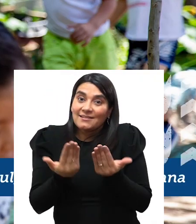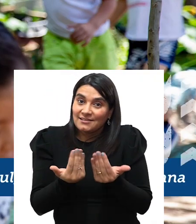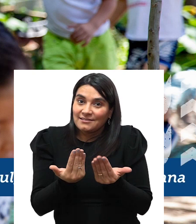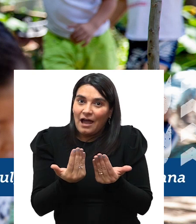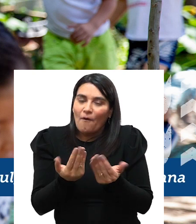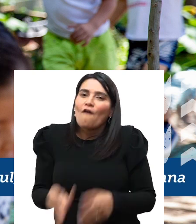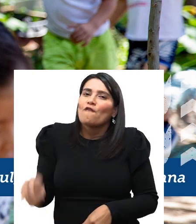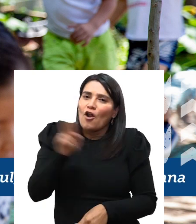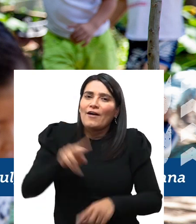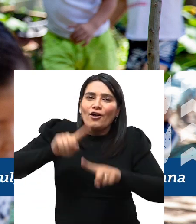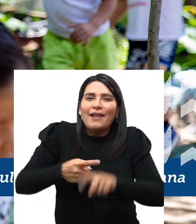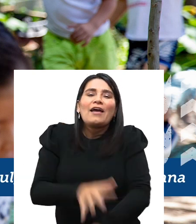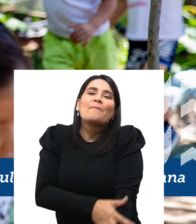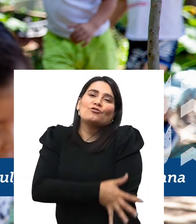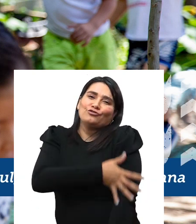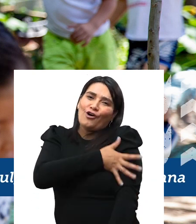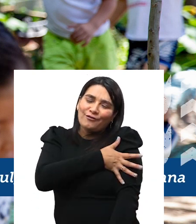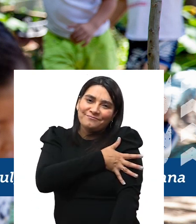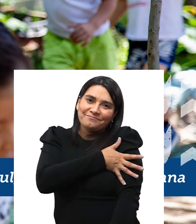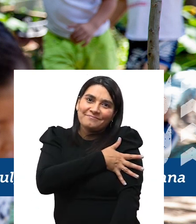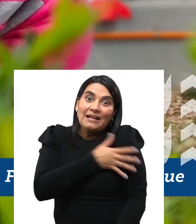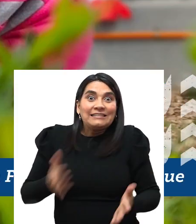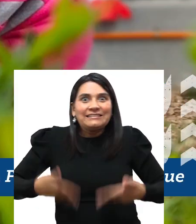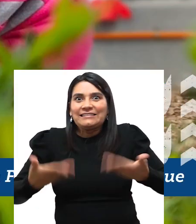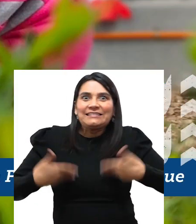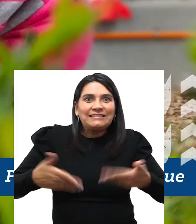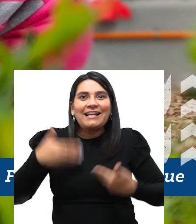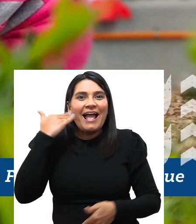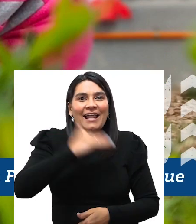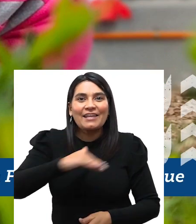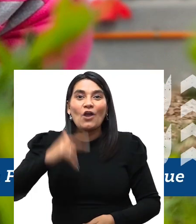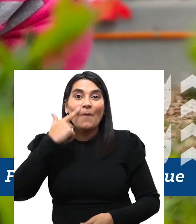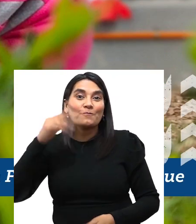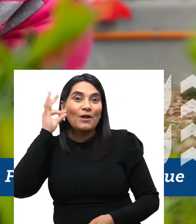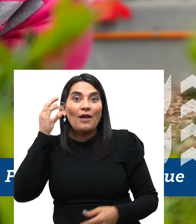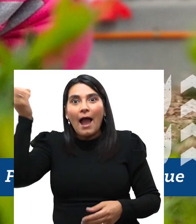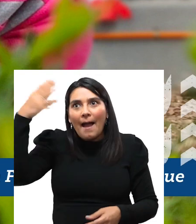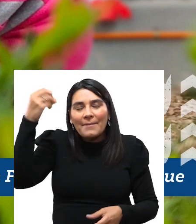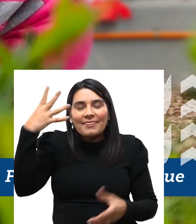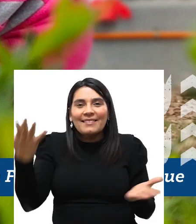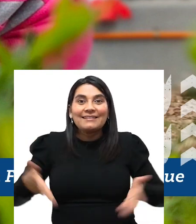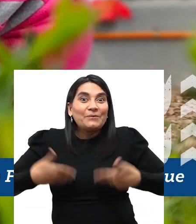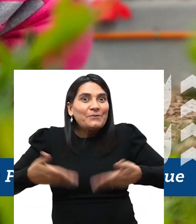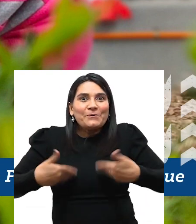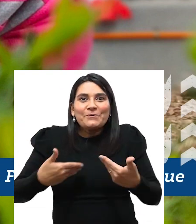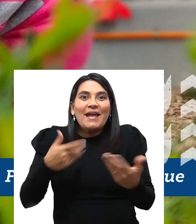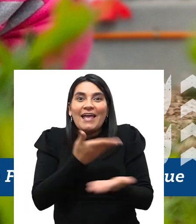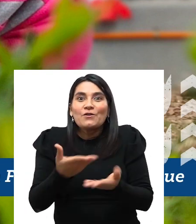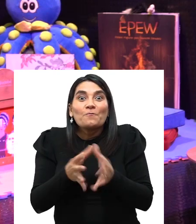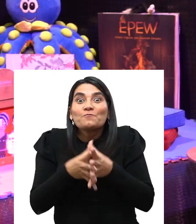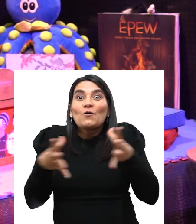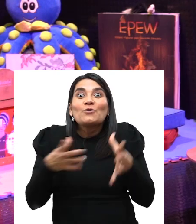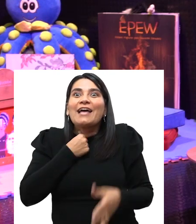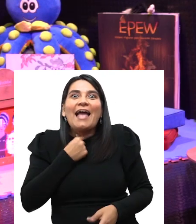volver a emocionarnos por entusiasmar a niños y niñas con los aprendizajes, lograr que tengan muchas ganas de ir